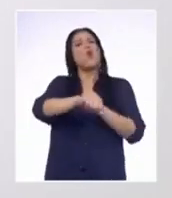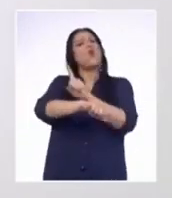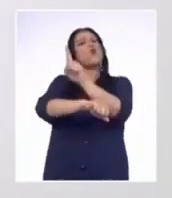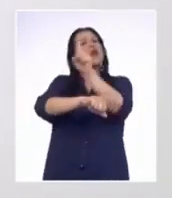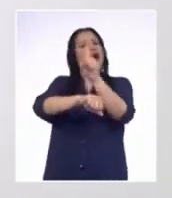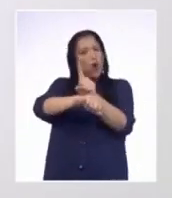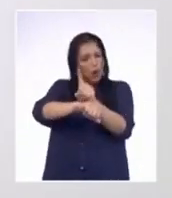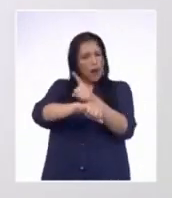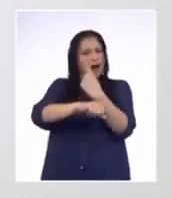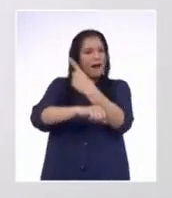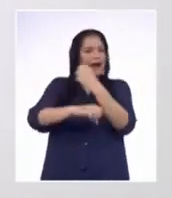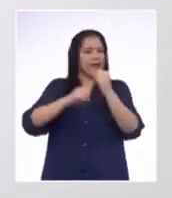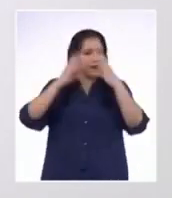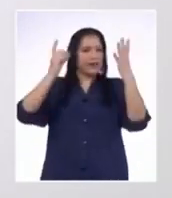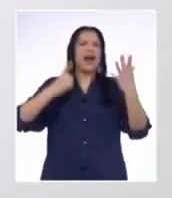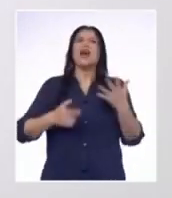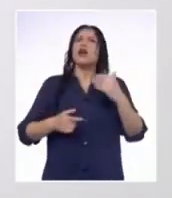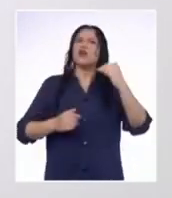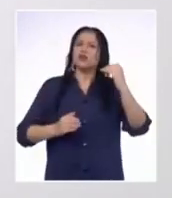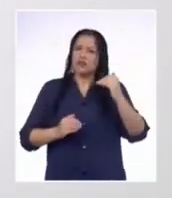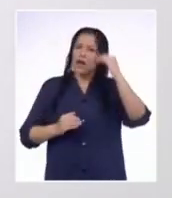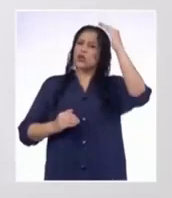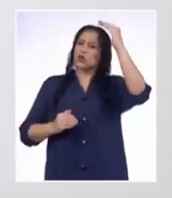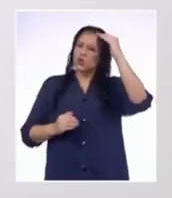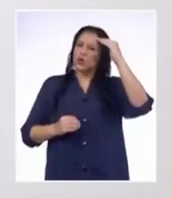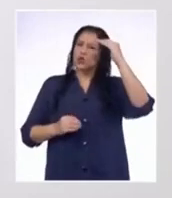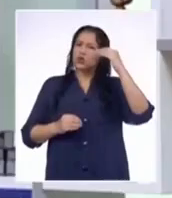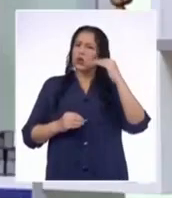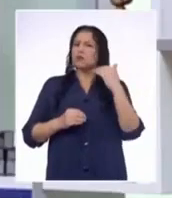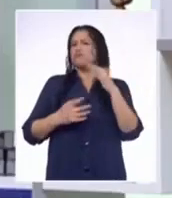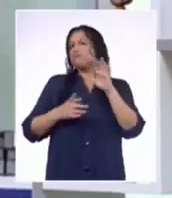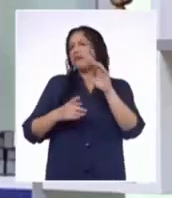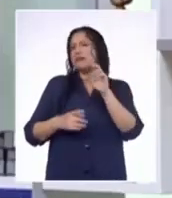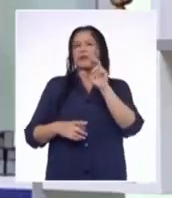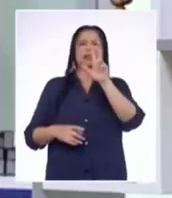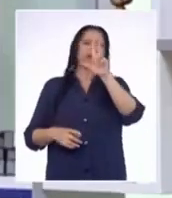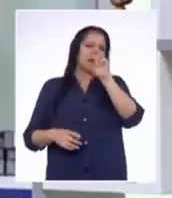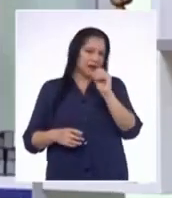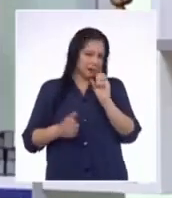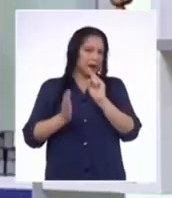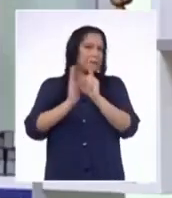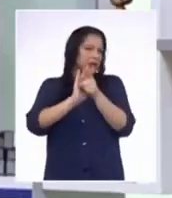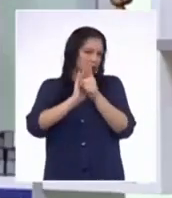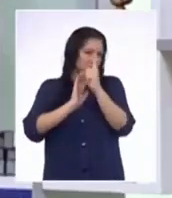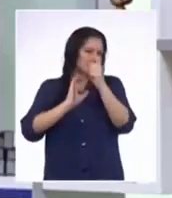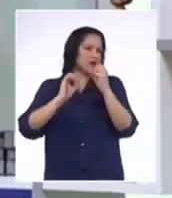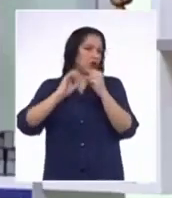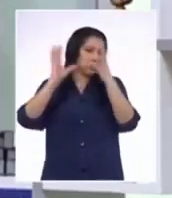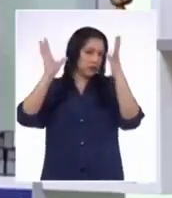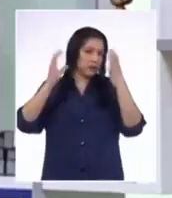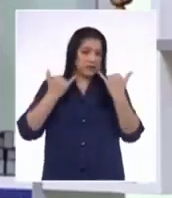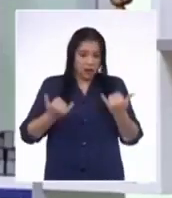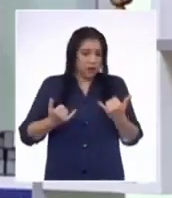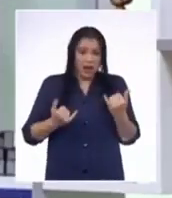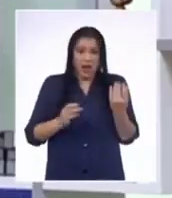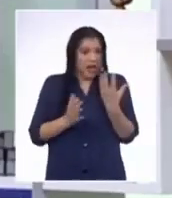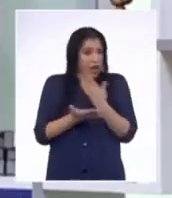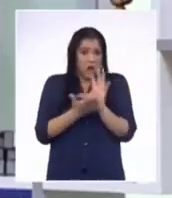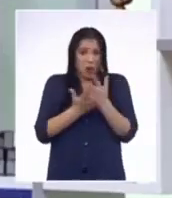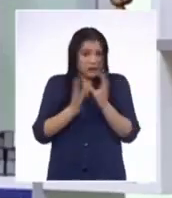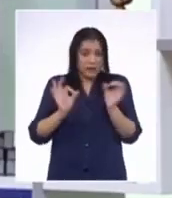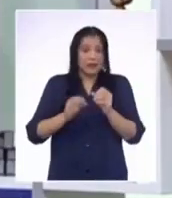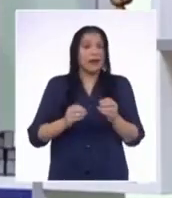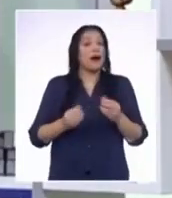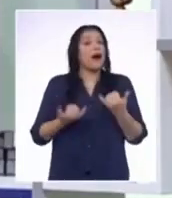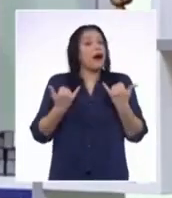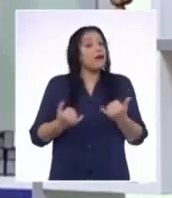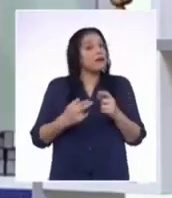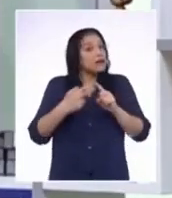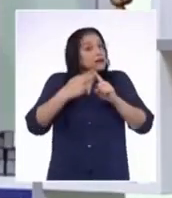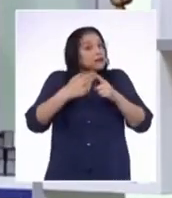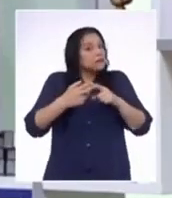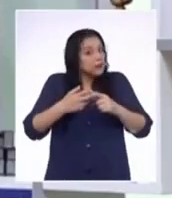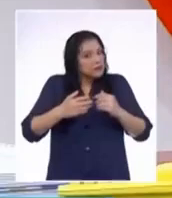los adultos mínimo 30 minutos diarios. Si aún no lo haces, es momento de empezar a ponerlo en práctica de manera progresiva.